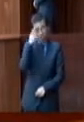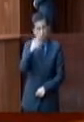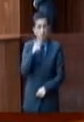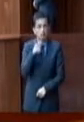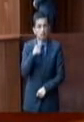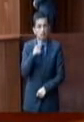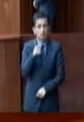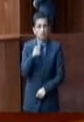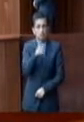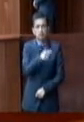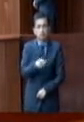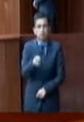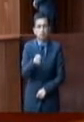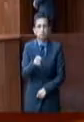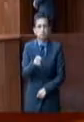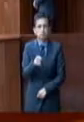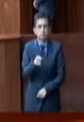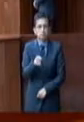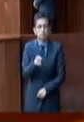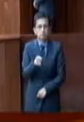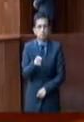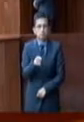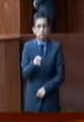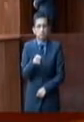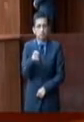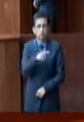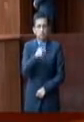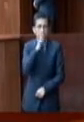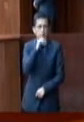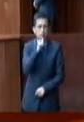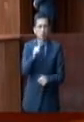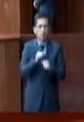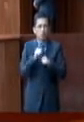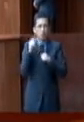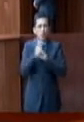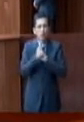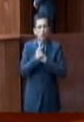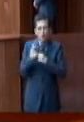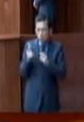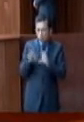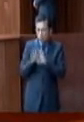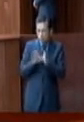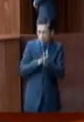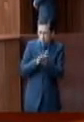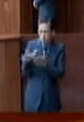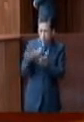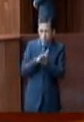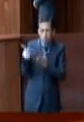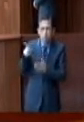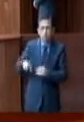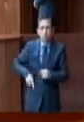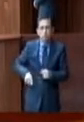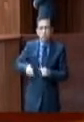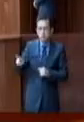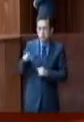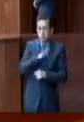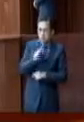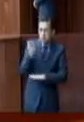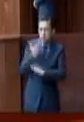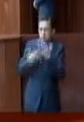no haya por ahí algún elemento de tipo gubernamental de logros de programas